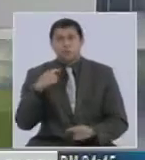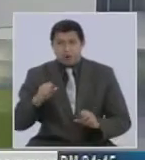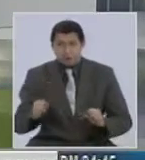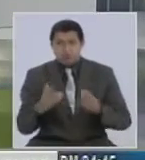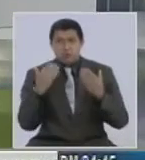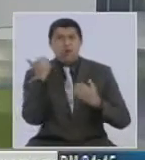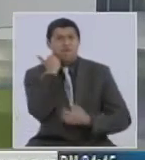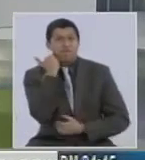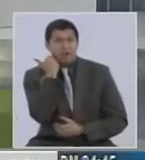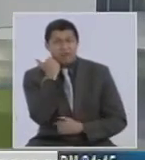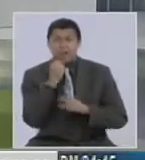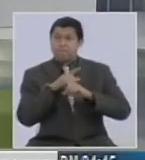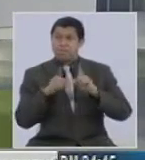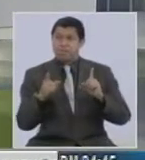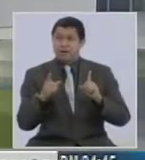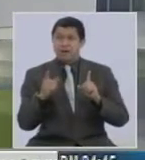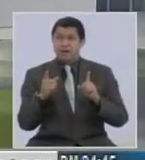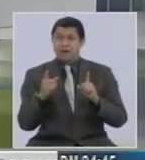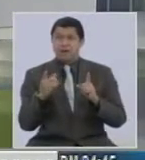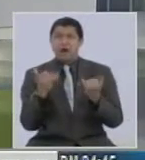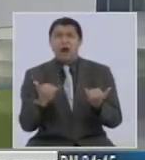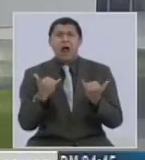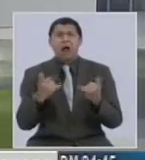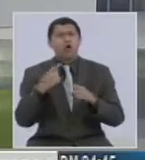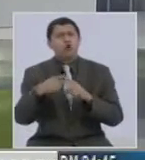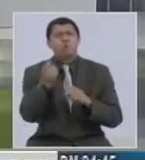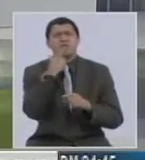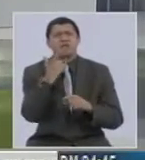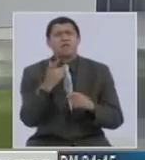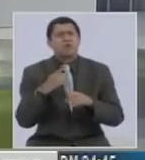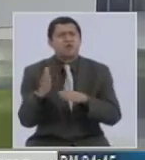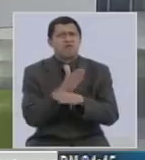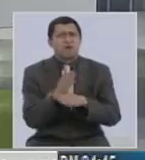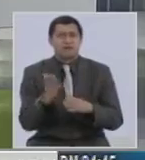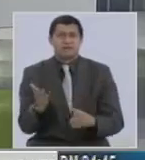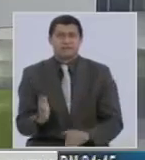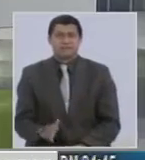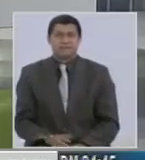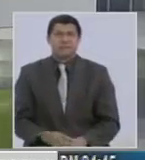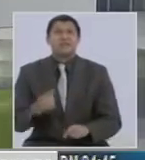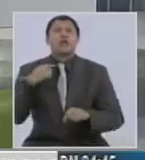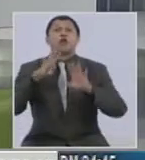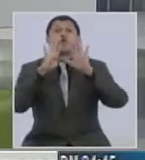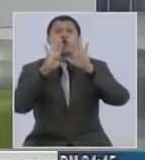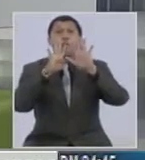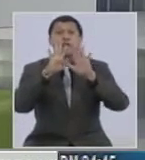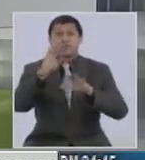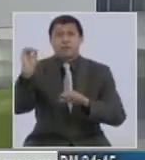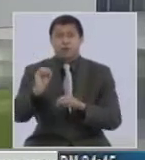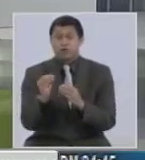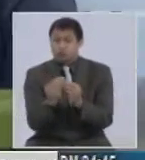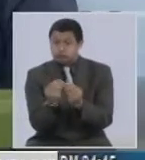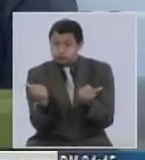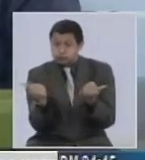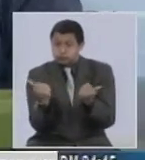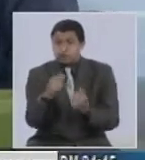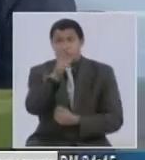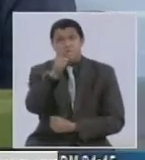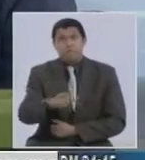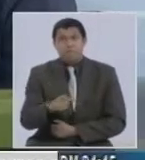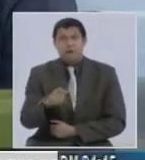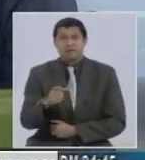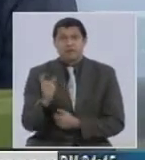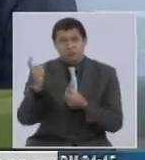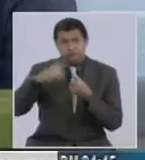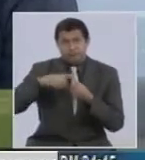la patología. En cambio, estos medicamentos, ¿cuál es la diferencia? Tienen un 90% de cura, y los pacientes que están